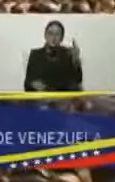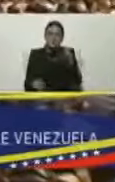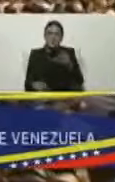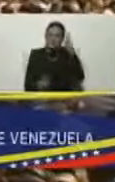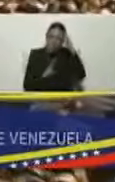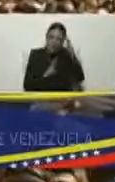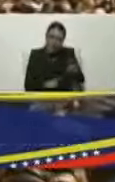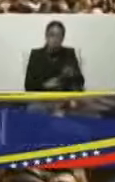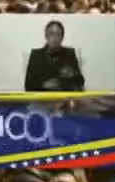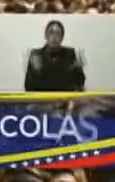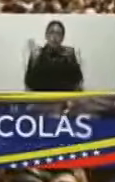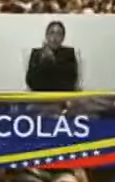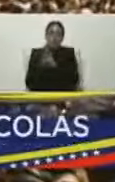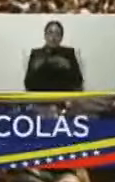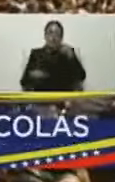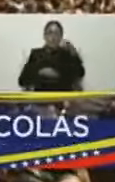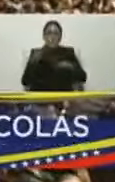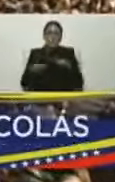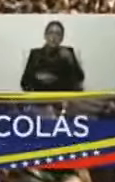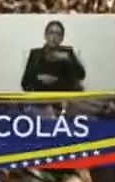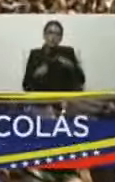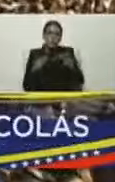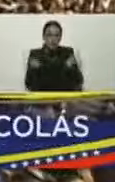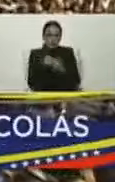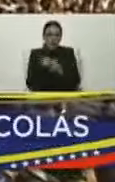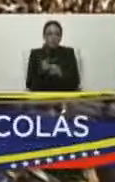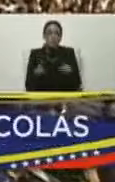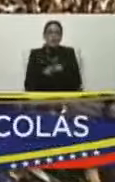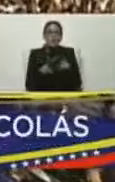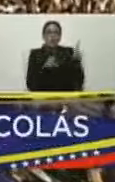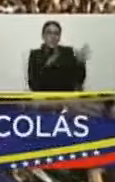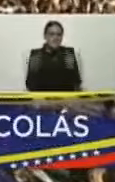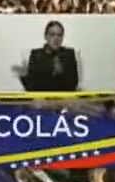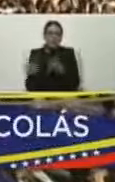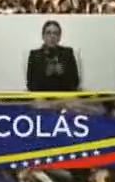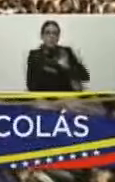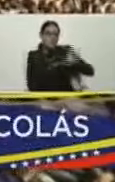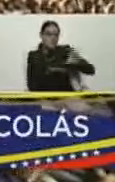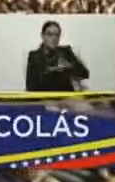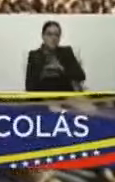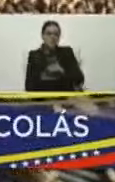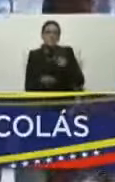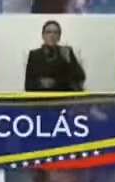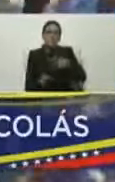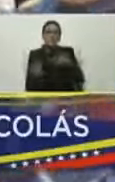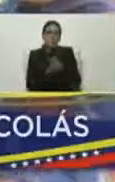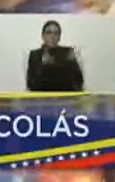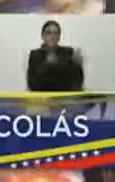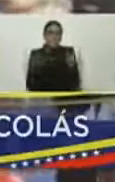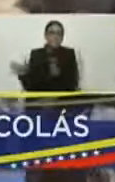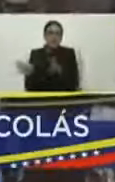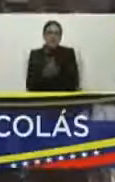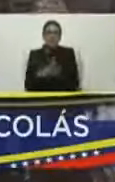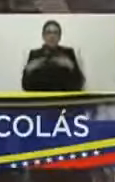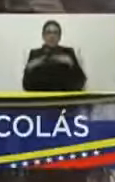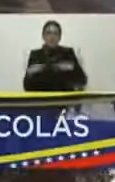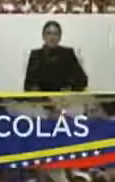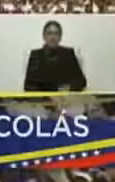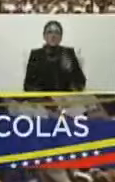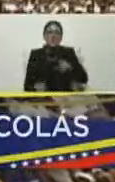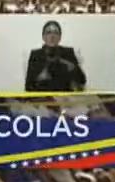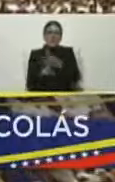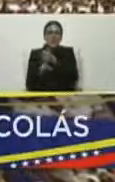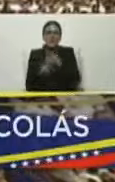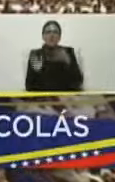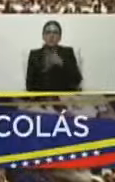ley, en las políticas, aquí estamos con un plan que ha sido financiado, que forma parte del plan textil. Es decir, también se le garantiza la F